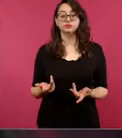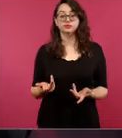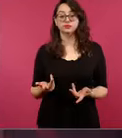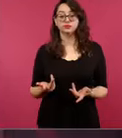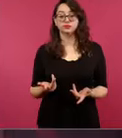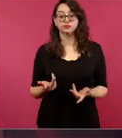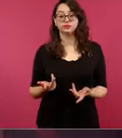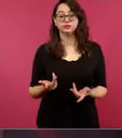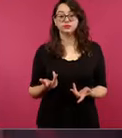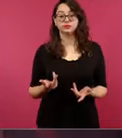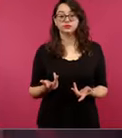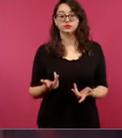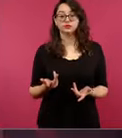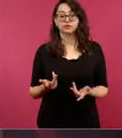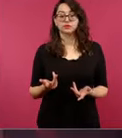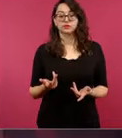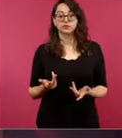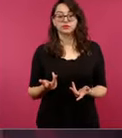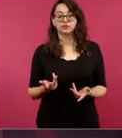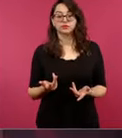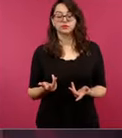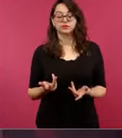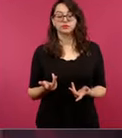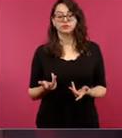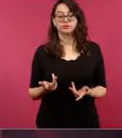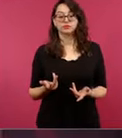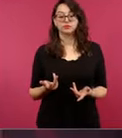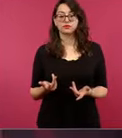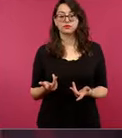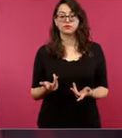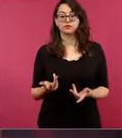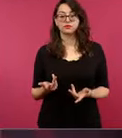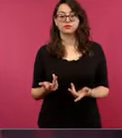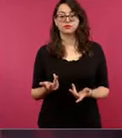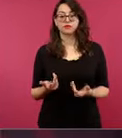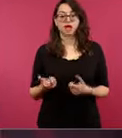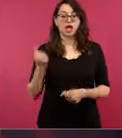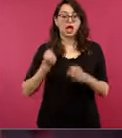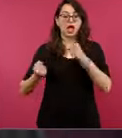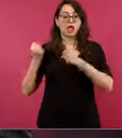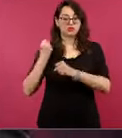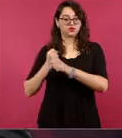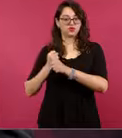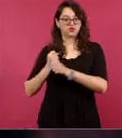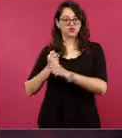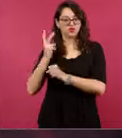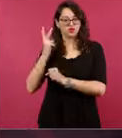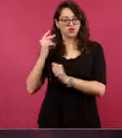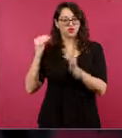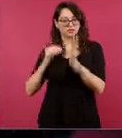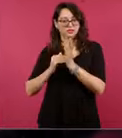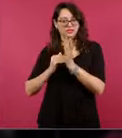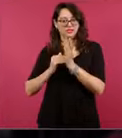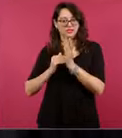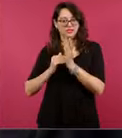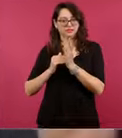sucedió cuando engañaron en el 2000, de que iba a haber un